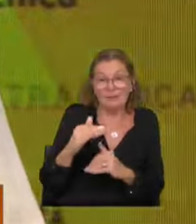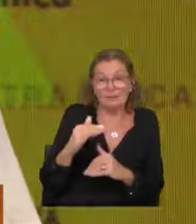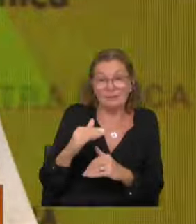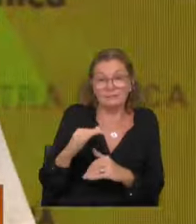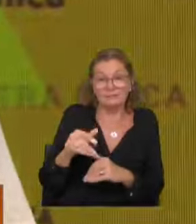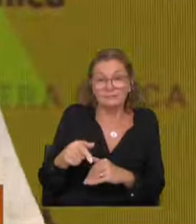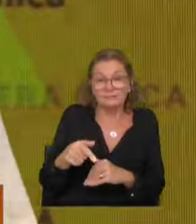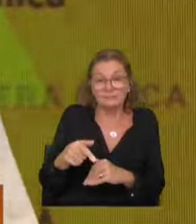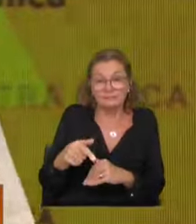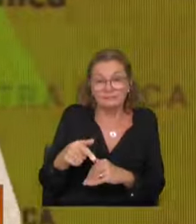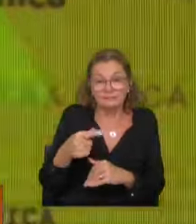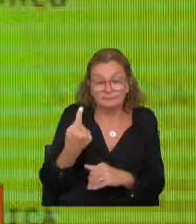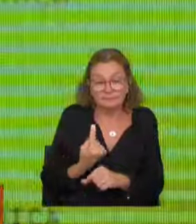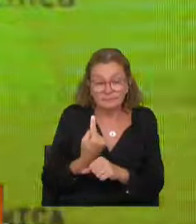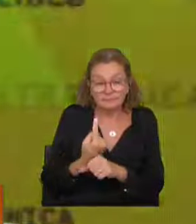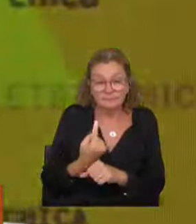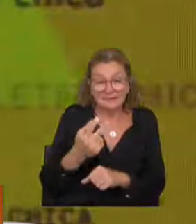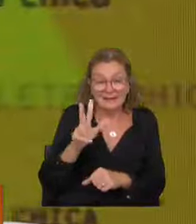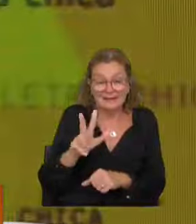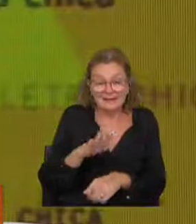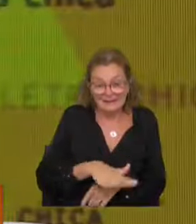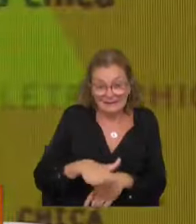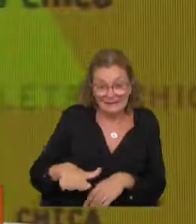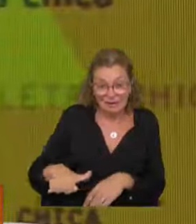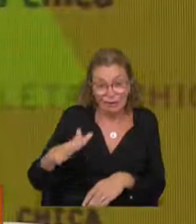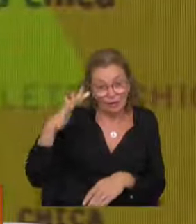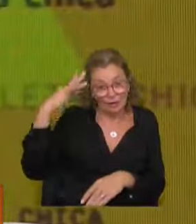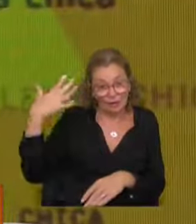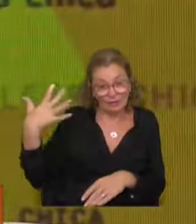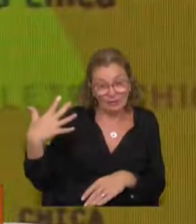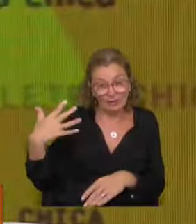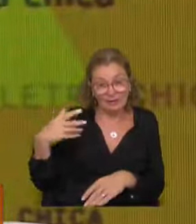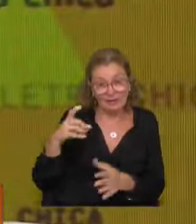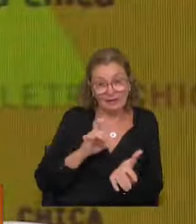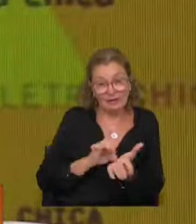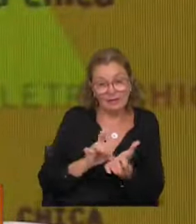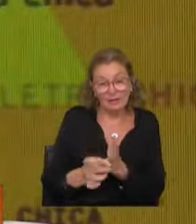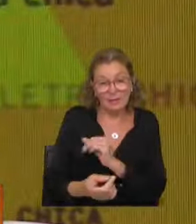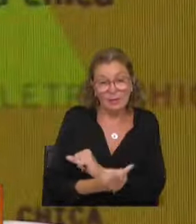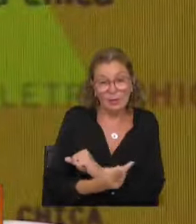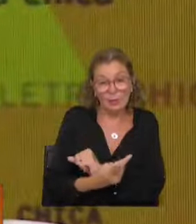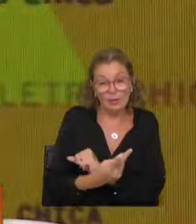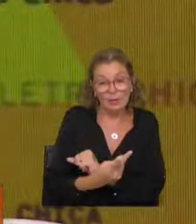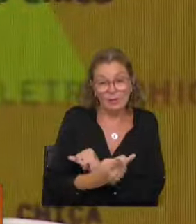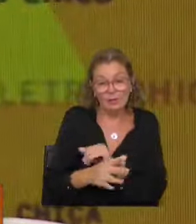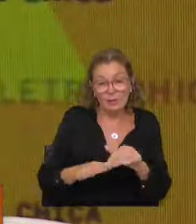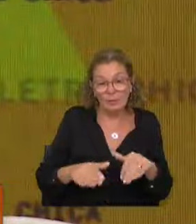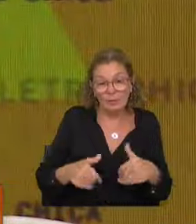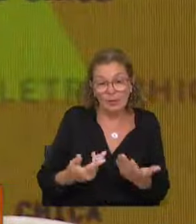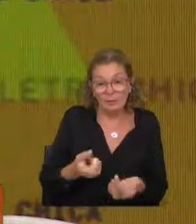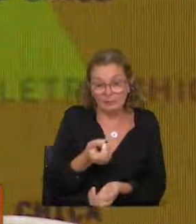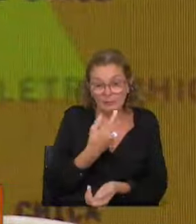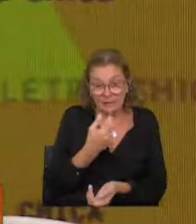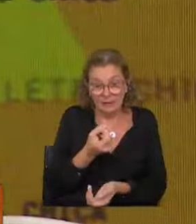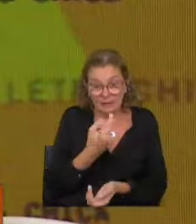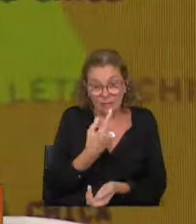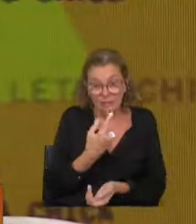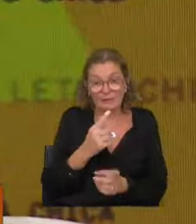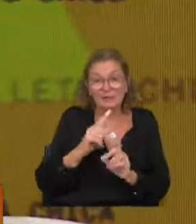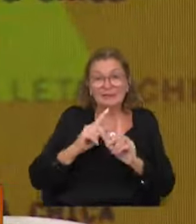medicalización uno de cada tres niñas niños y ente que está en el sistema de protección recibe psicofármacos y